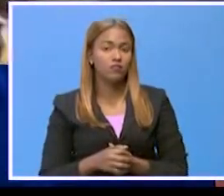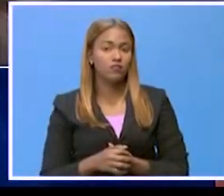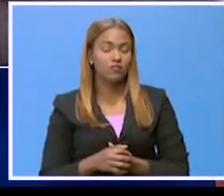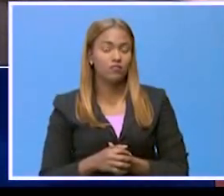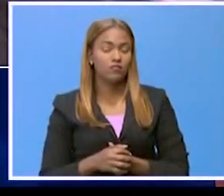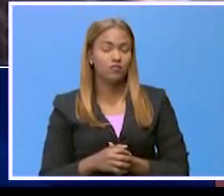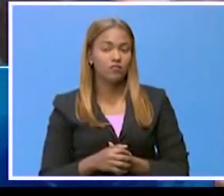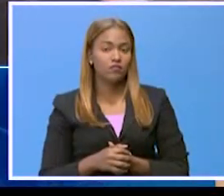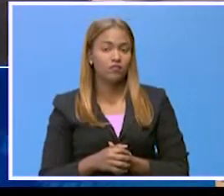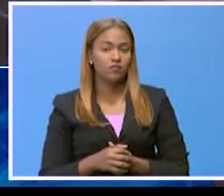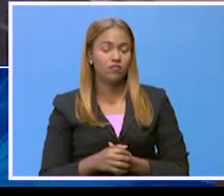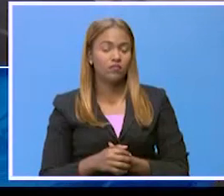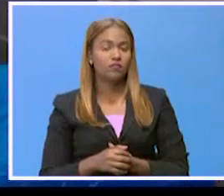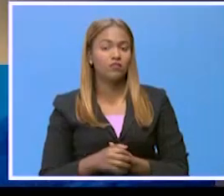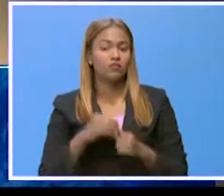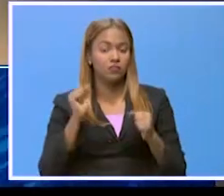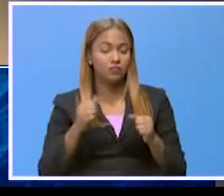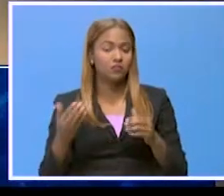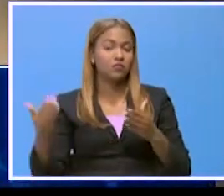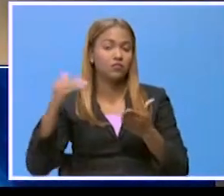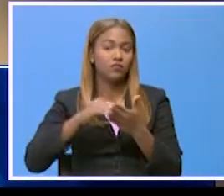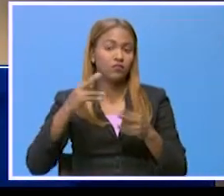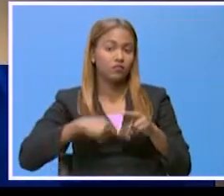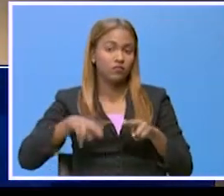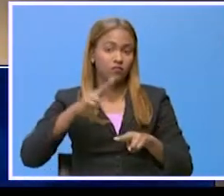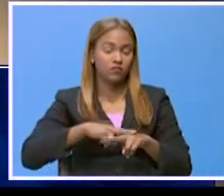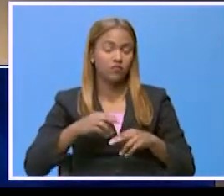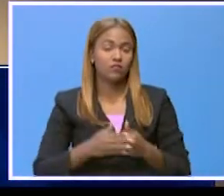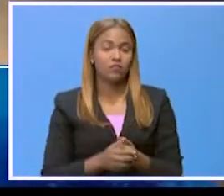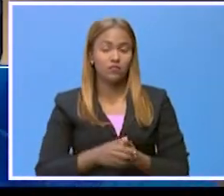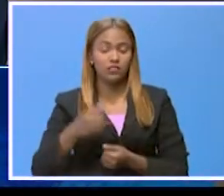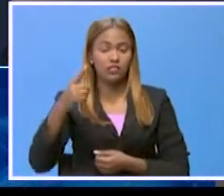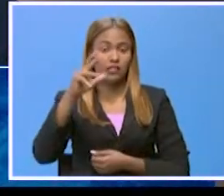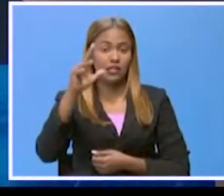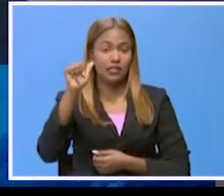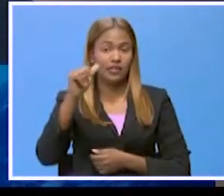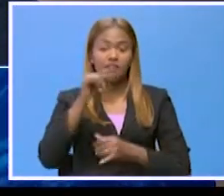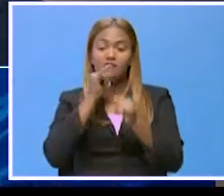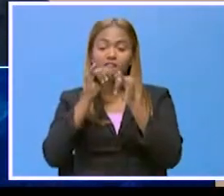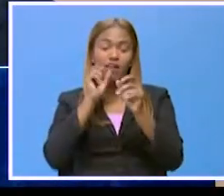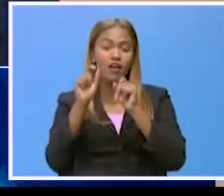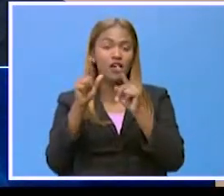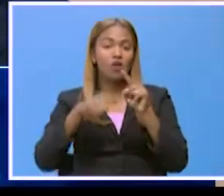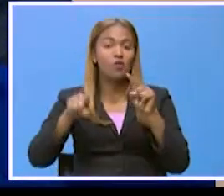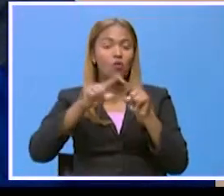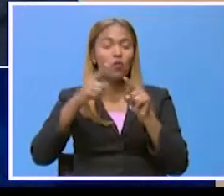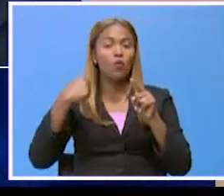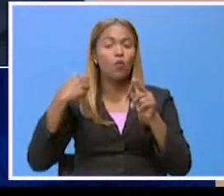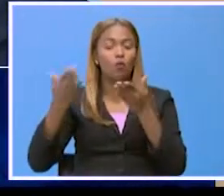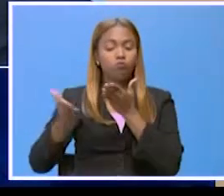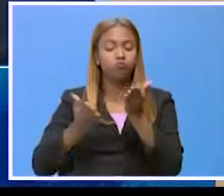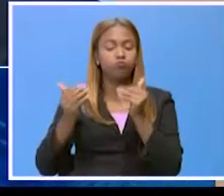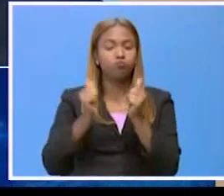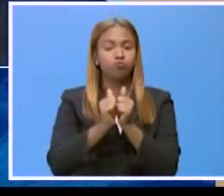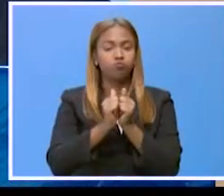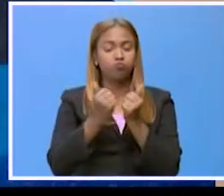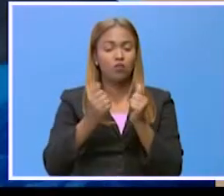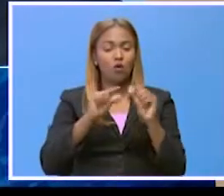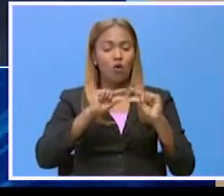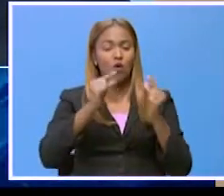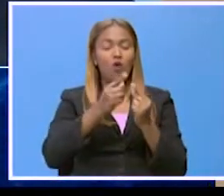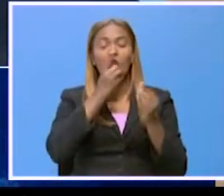volver a la presencia garcía fermín fue entrevistado luego de la firma de un convenio con el colegio dominicano de periodistas